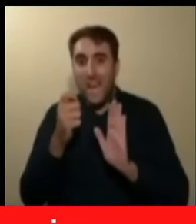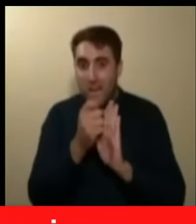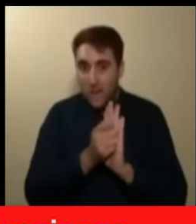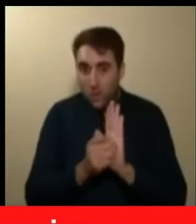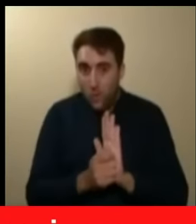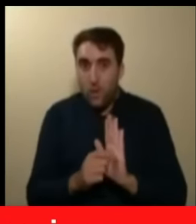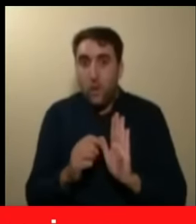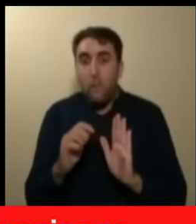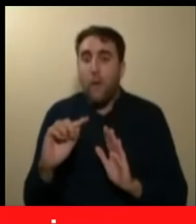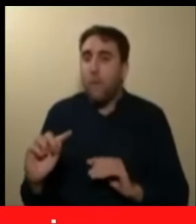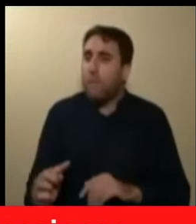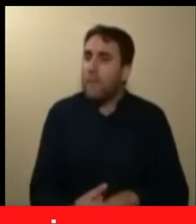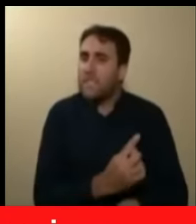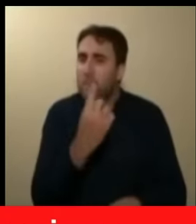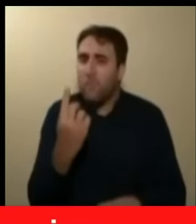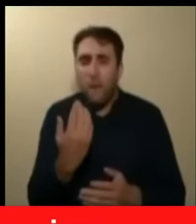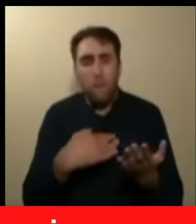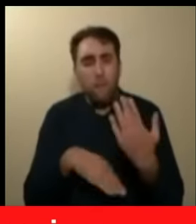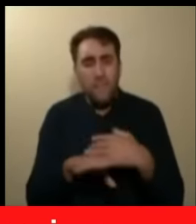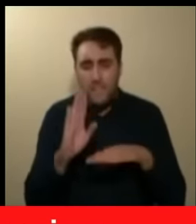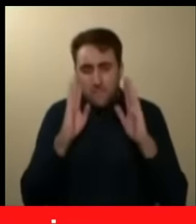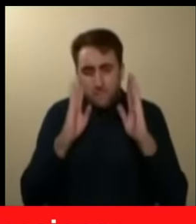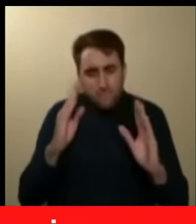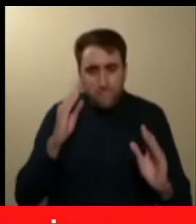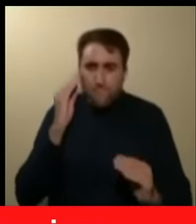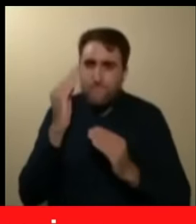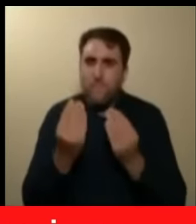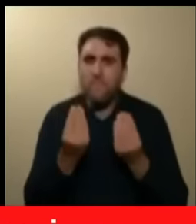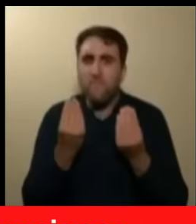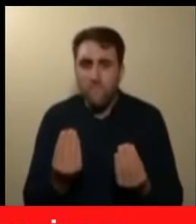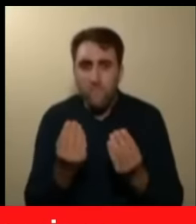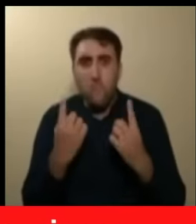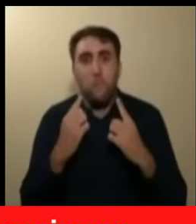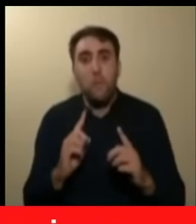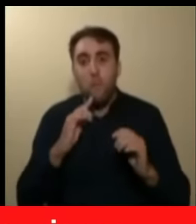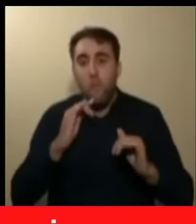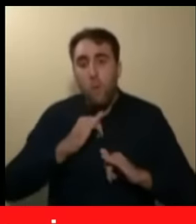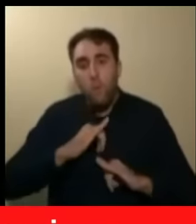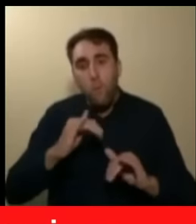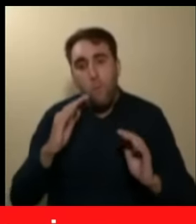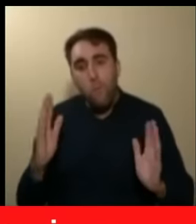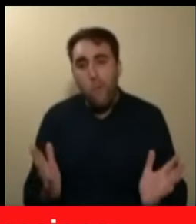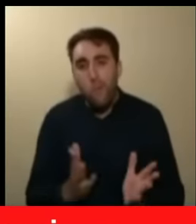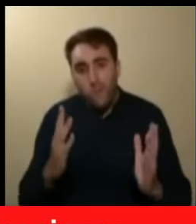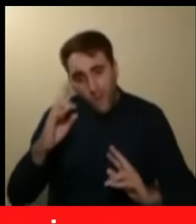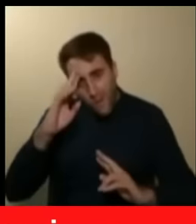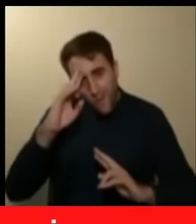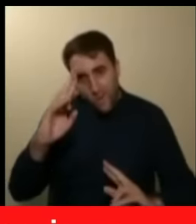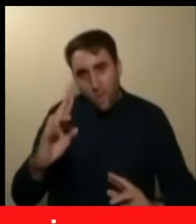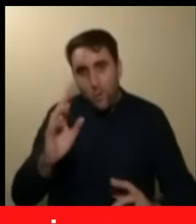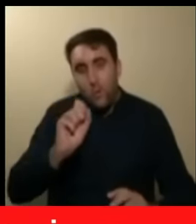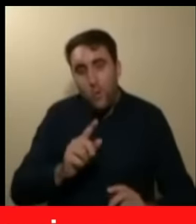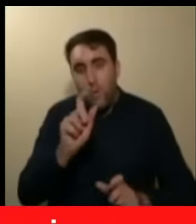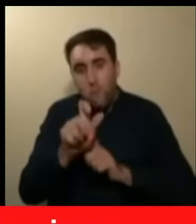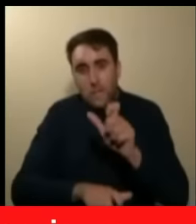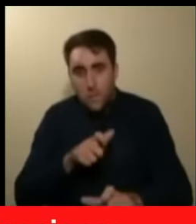central, cuya preocupación primaria es la de la promoción, la del respeto irrestricto